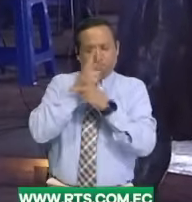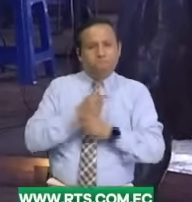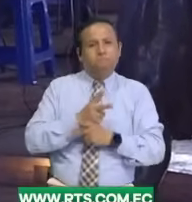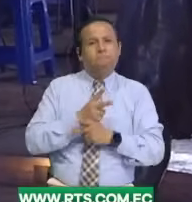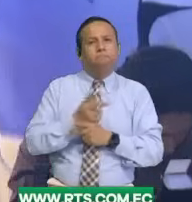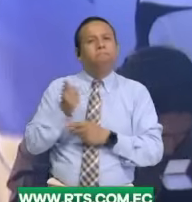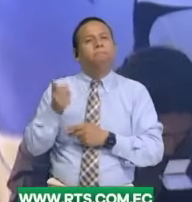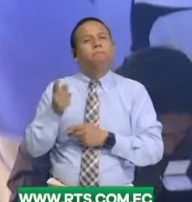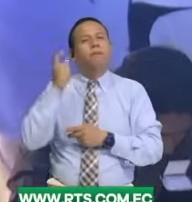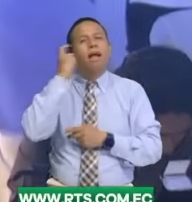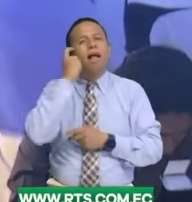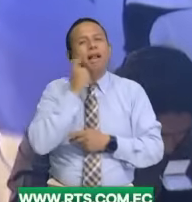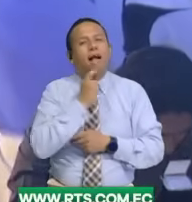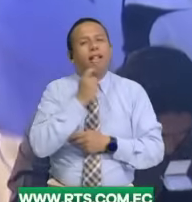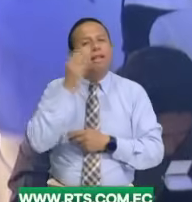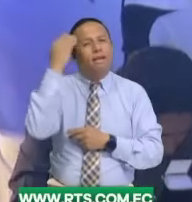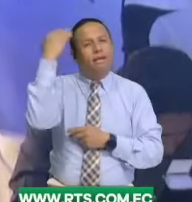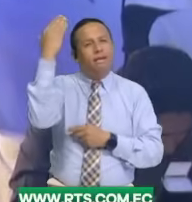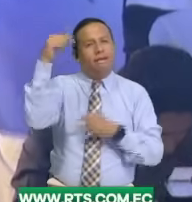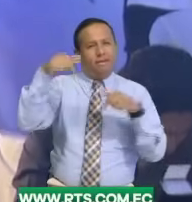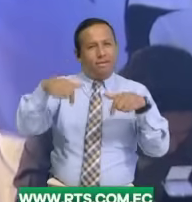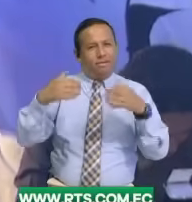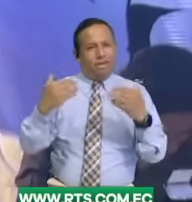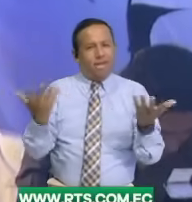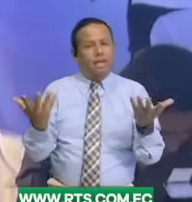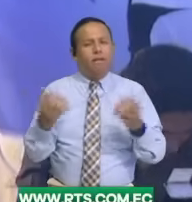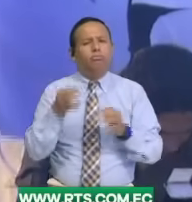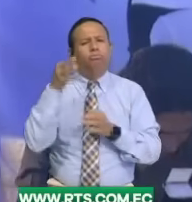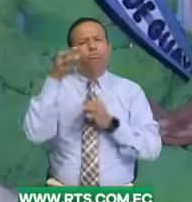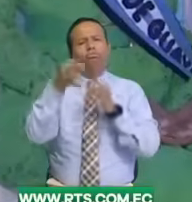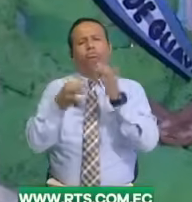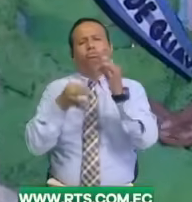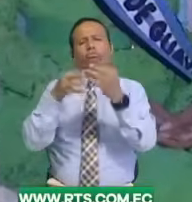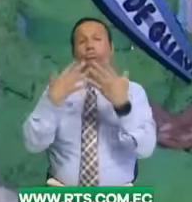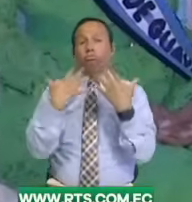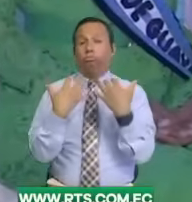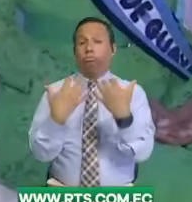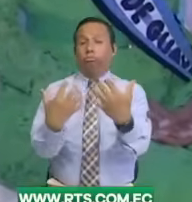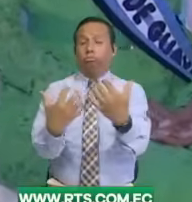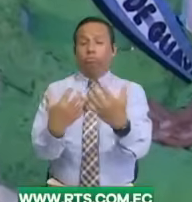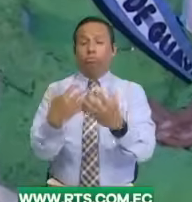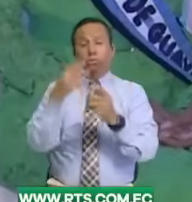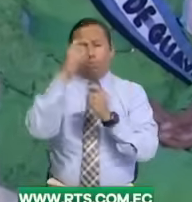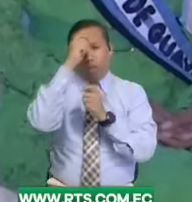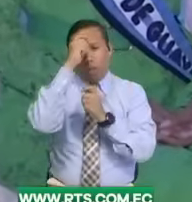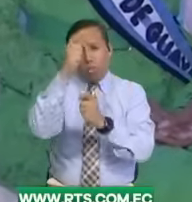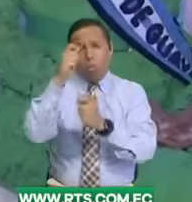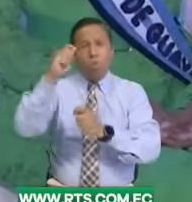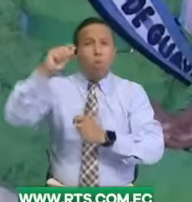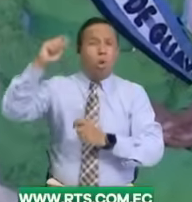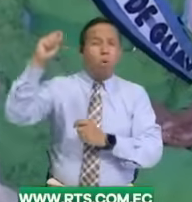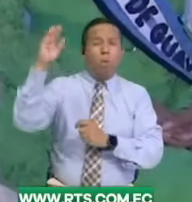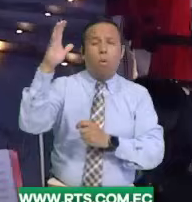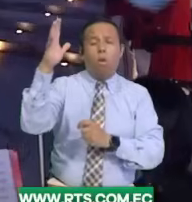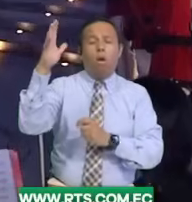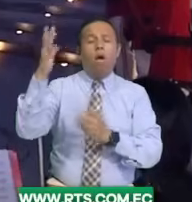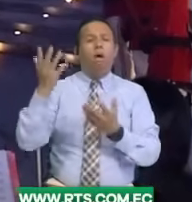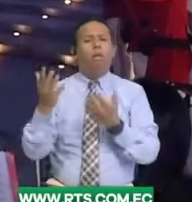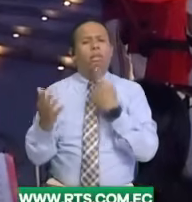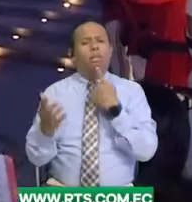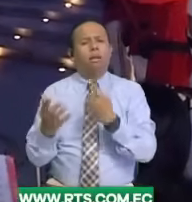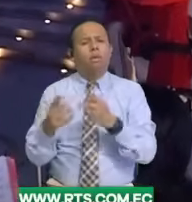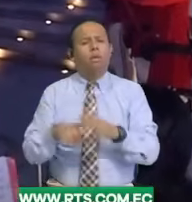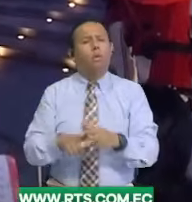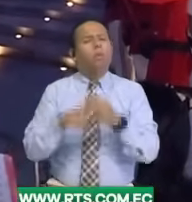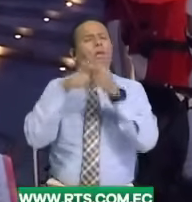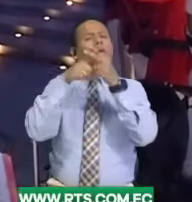palabras del alcalde de Guayaquil, Aquiles Álvarez. En el acto cívico saludo a la Aurora Gloriosa, que marca el inicio de la jornada conmemorativa